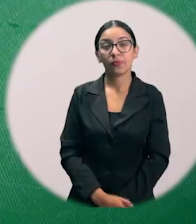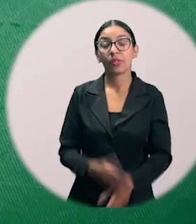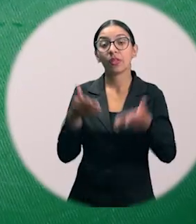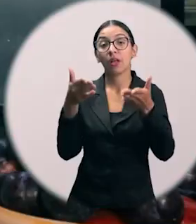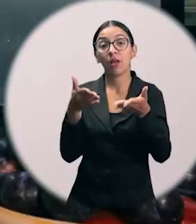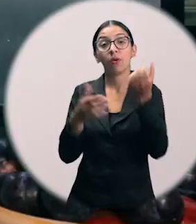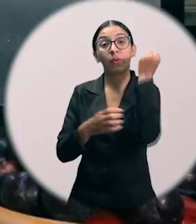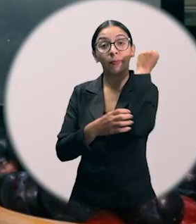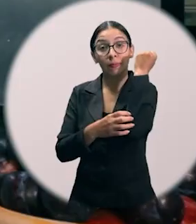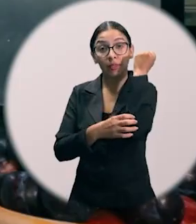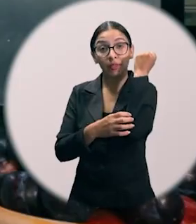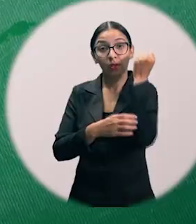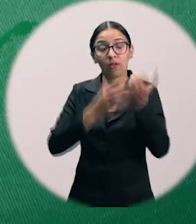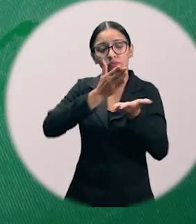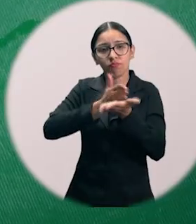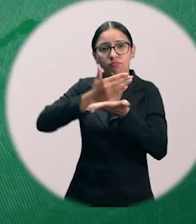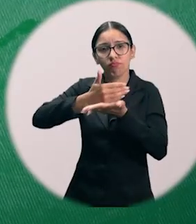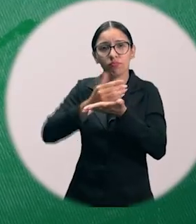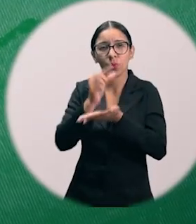vamos a cortar la piña en cubitos